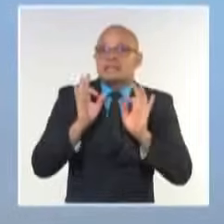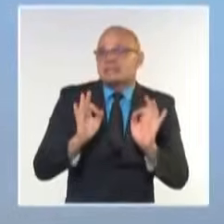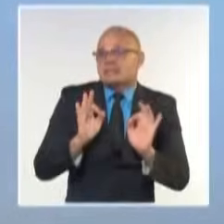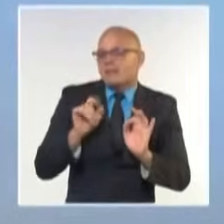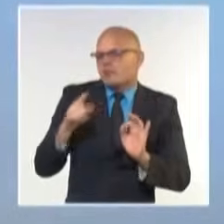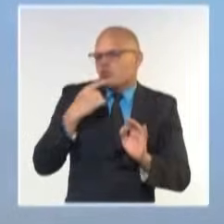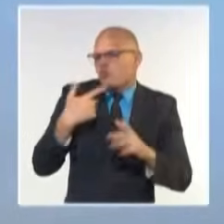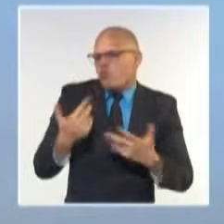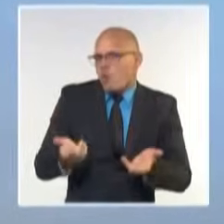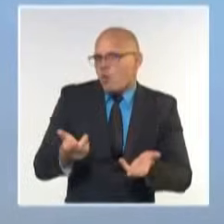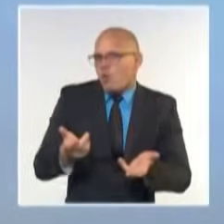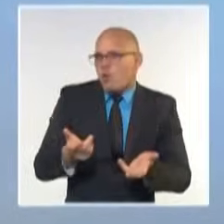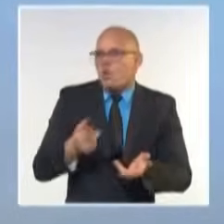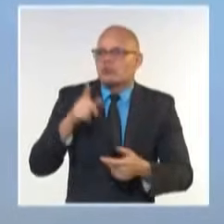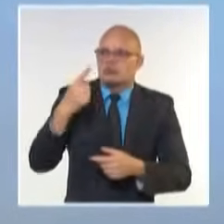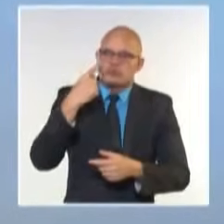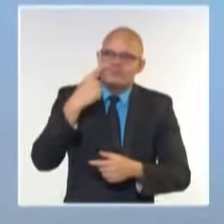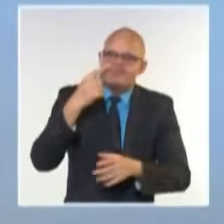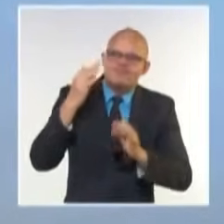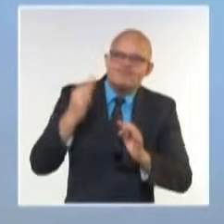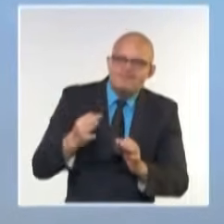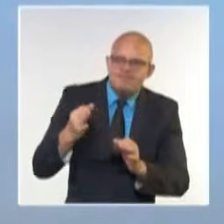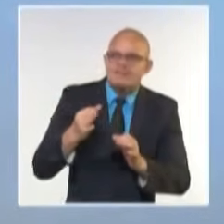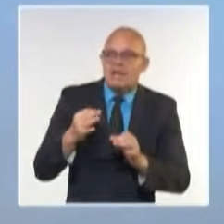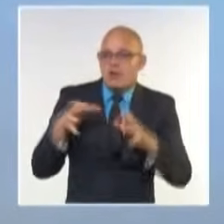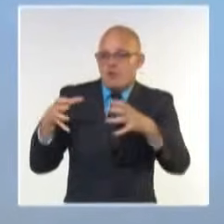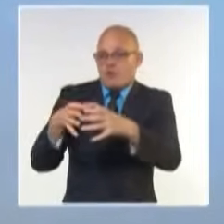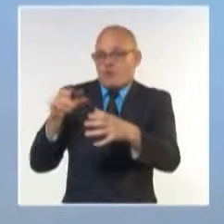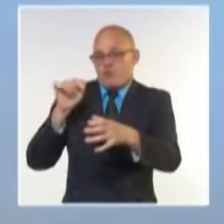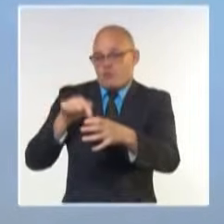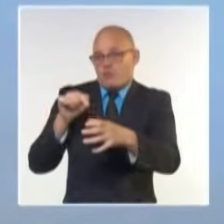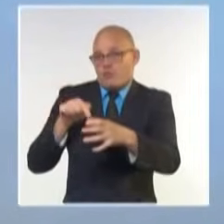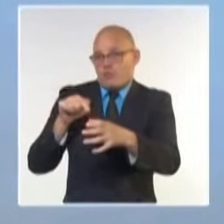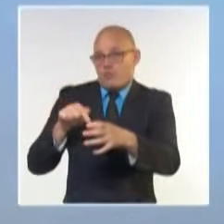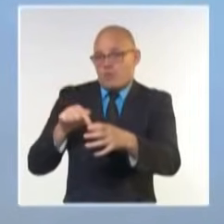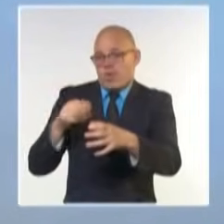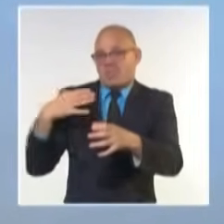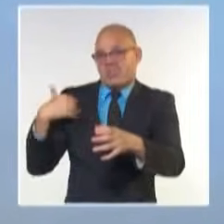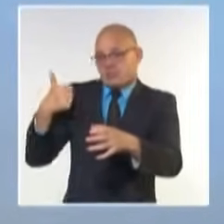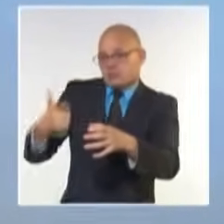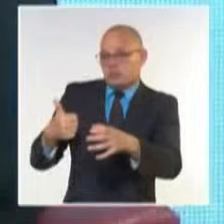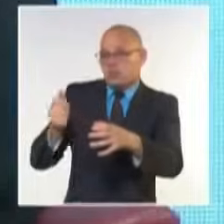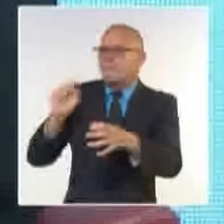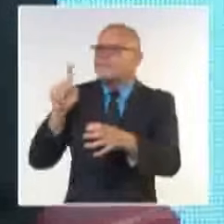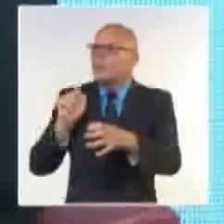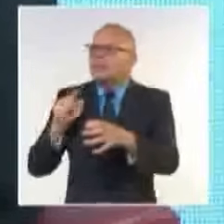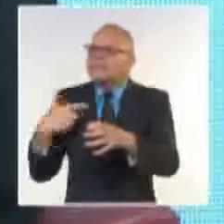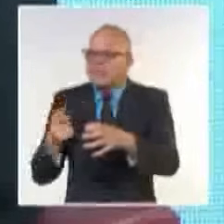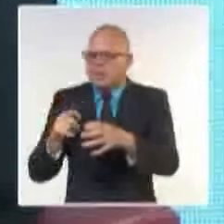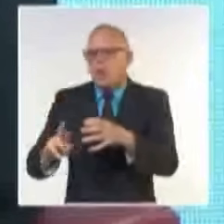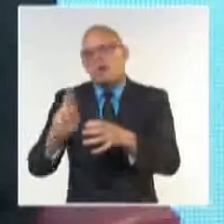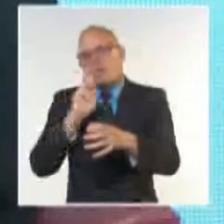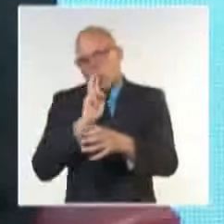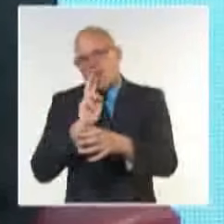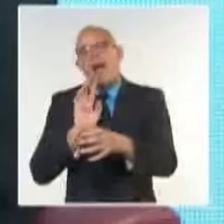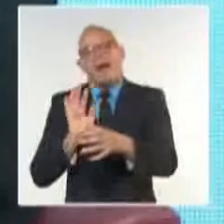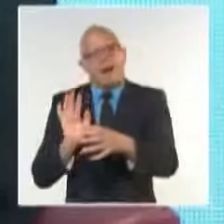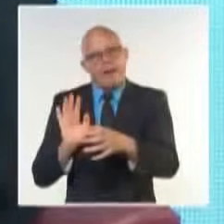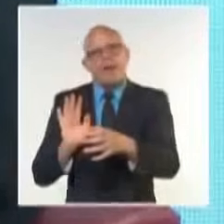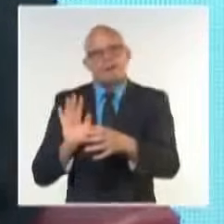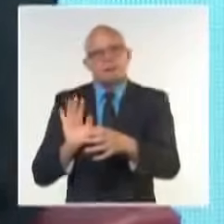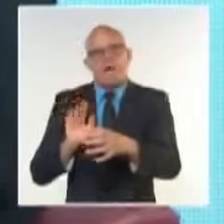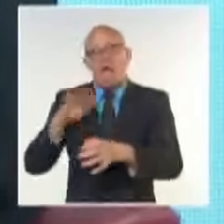dirección, tanto por este órgano, pero también las direcciones jurídicas que juegan un papel importante. A veces se hace, no se